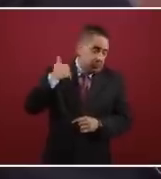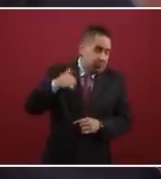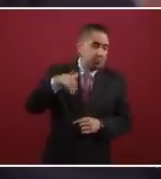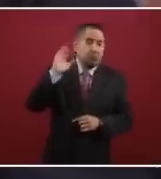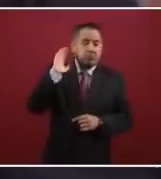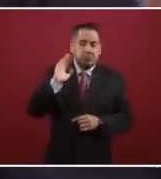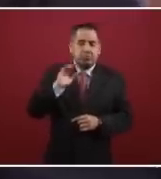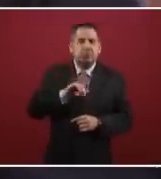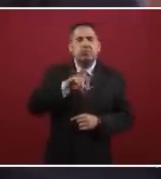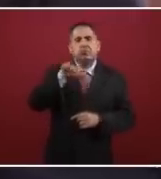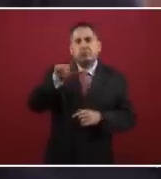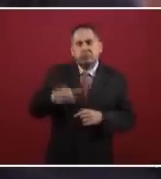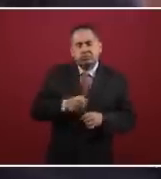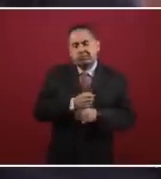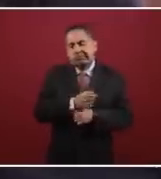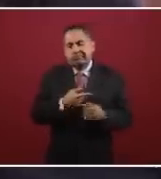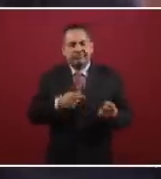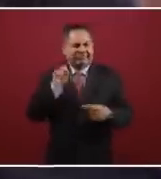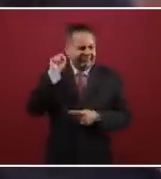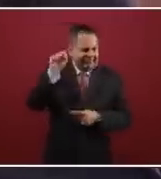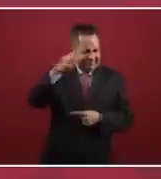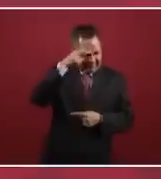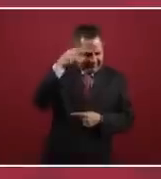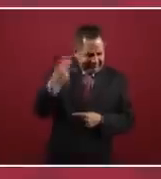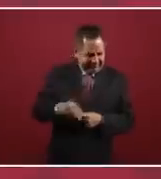el Sindicato Mexicano de Electricistas,